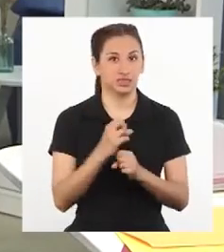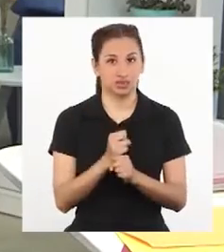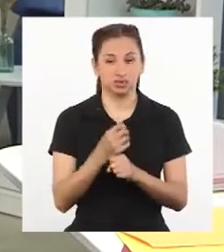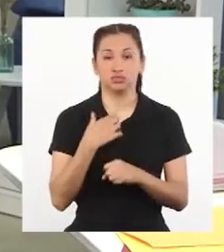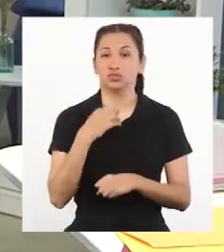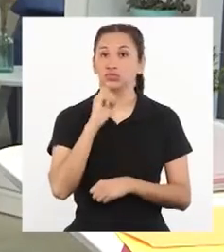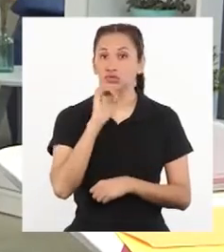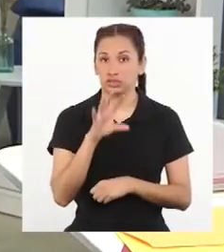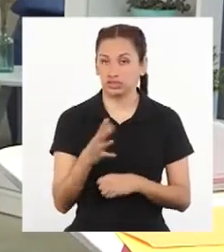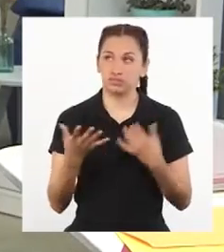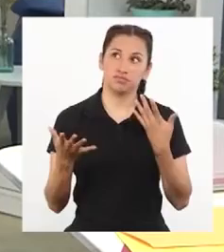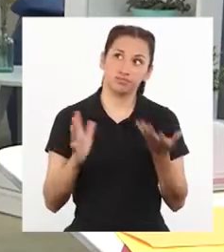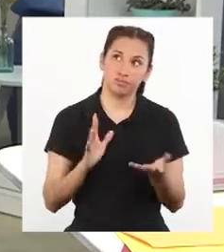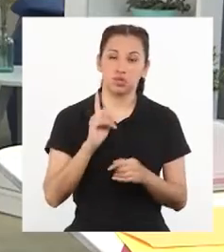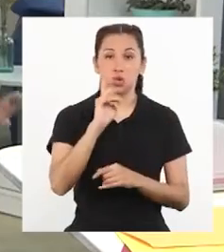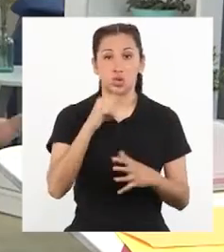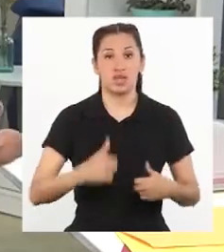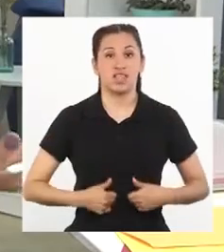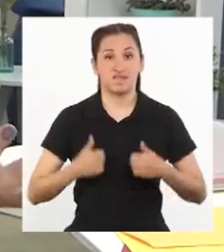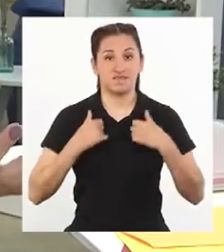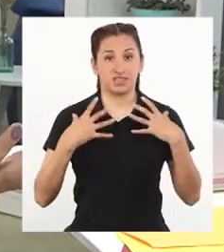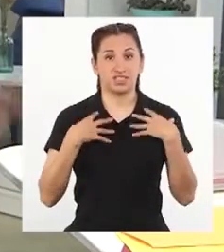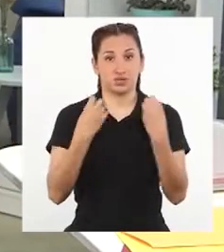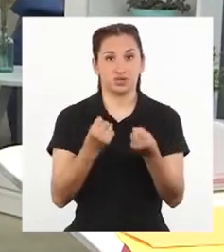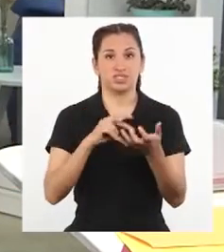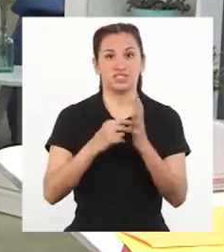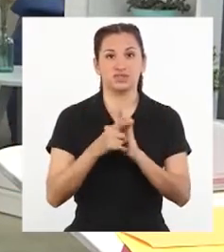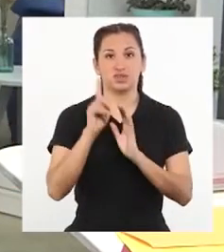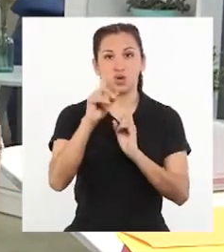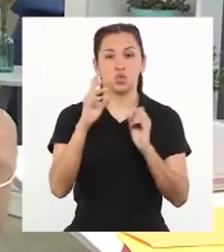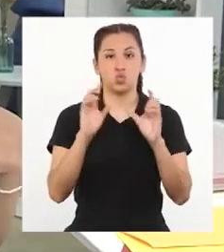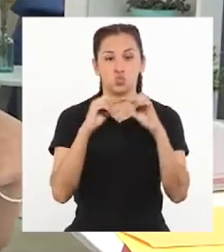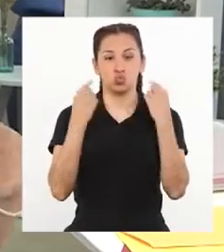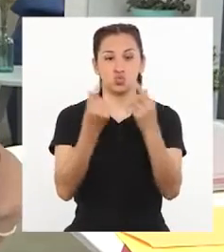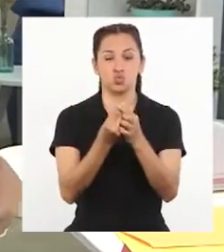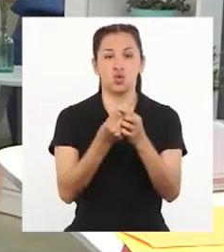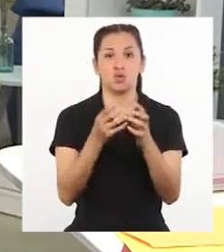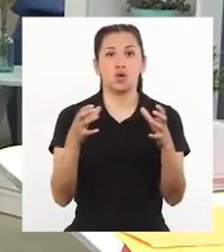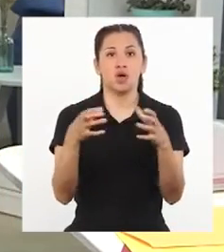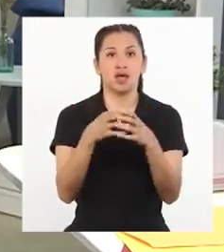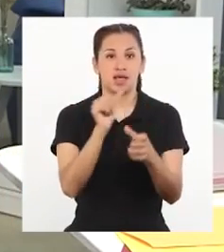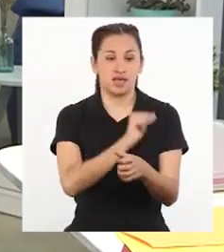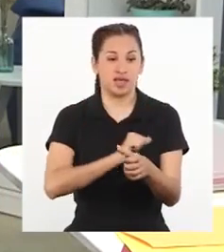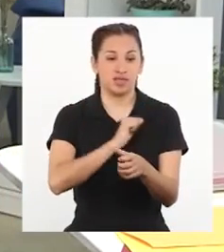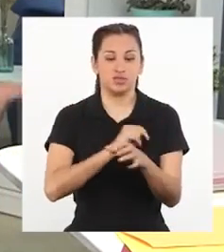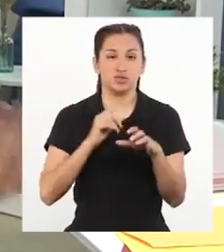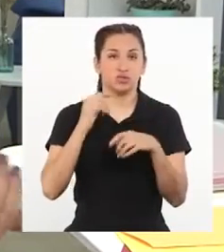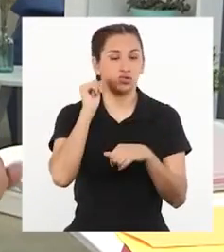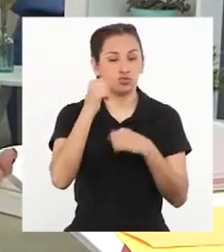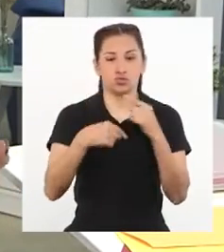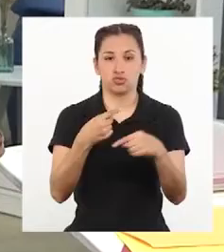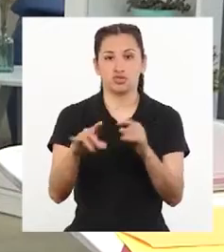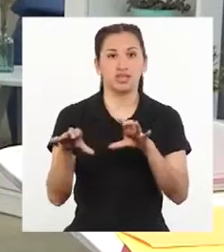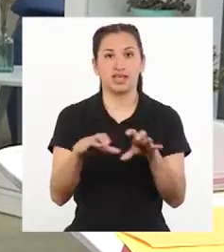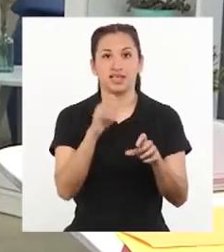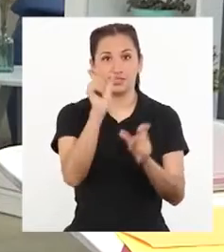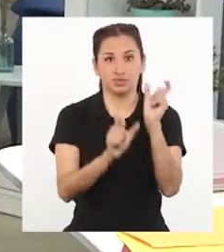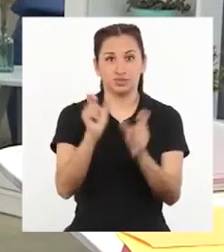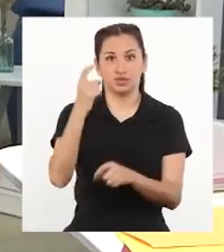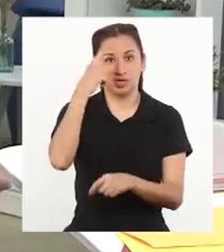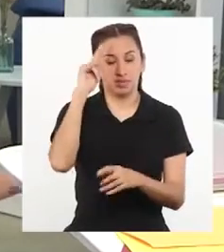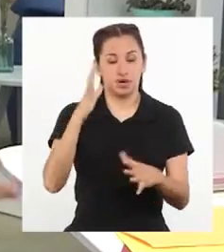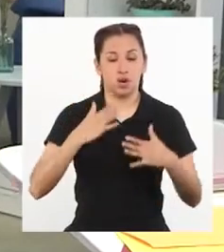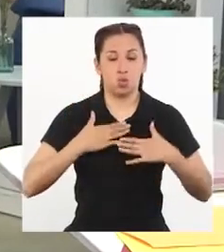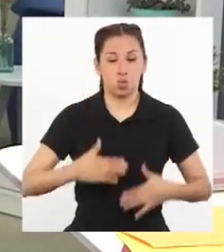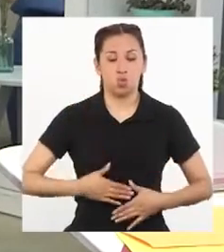En resumen, yo diría que el estilo de vida saludable es un conjunto de actitudes cotidianas que realizan las personas para mantener